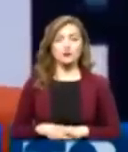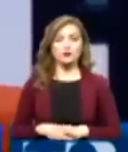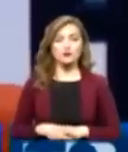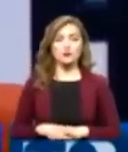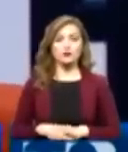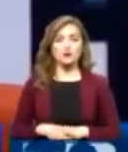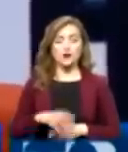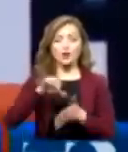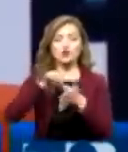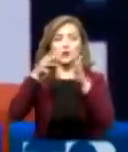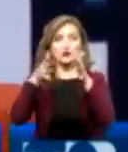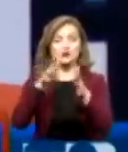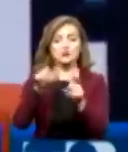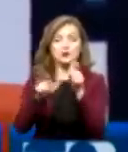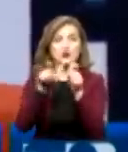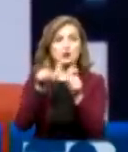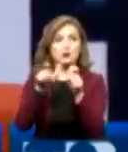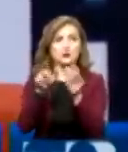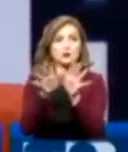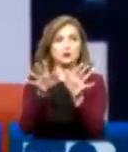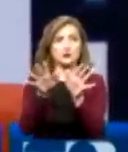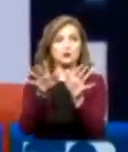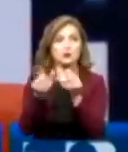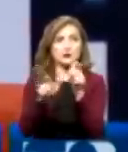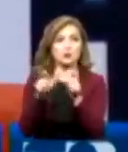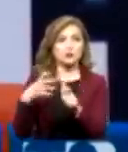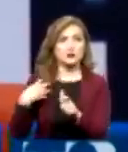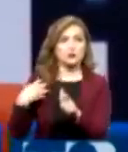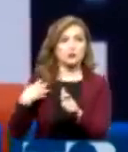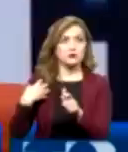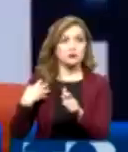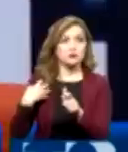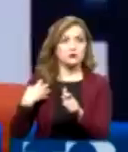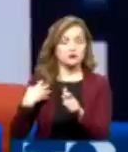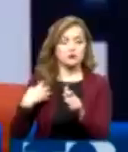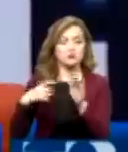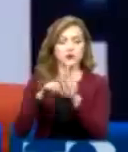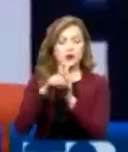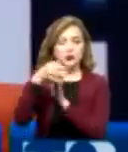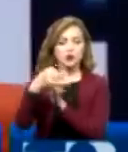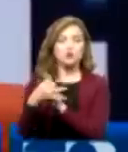a la ciudadanía, a la gente, que se cumplan las leyes.